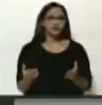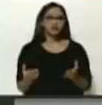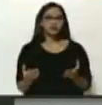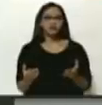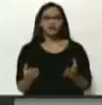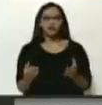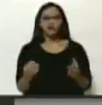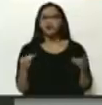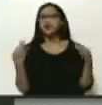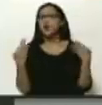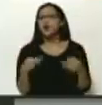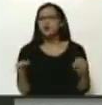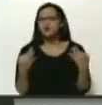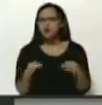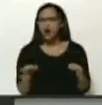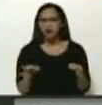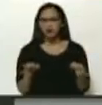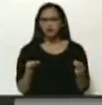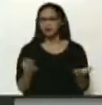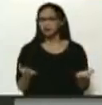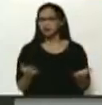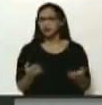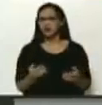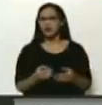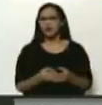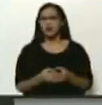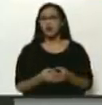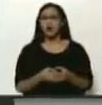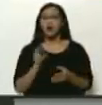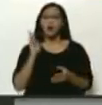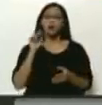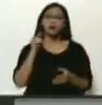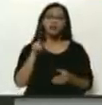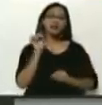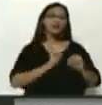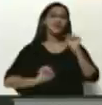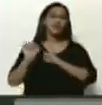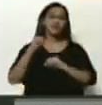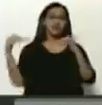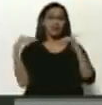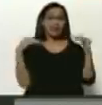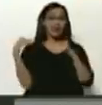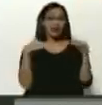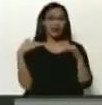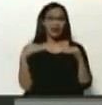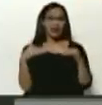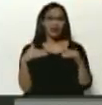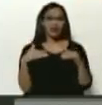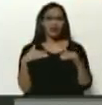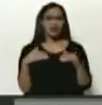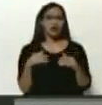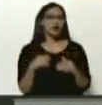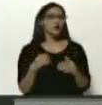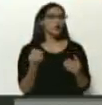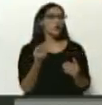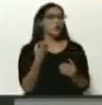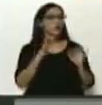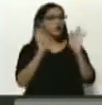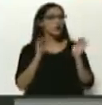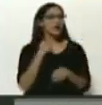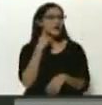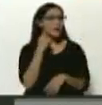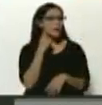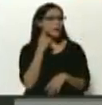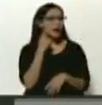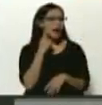convencional, usted se va a defender de esa guerra con métodos tradicionales, convencionales,